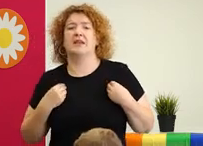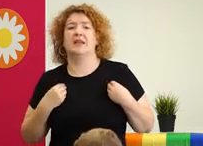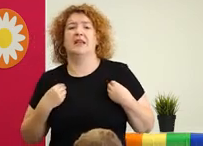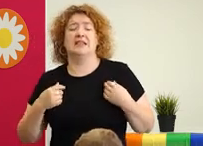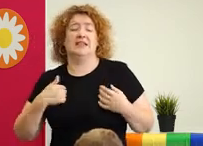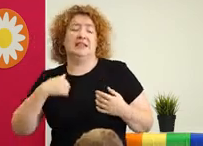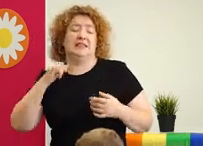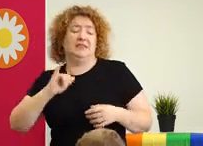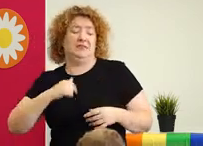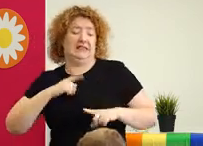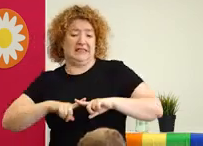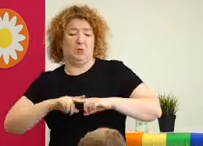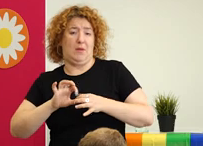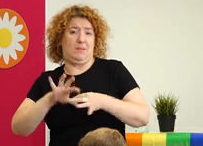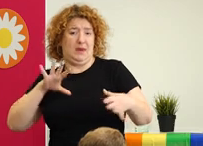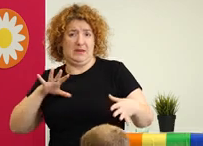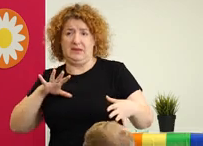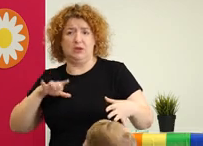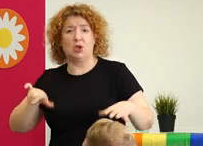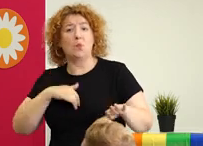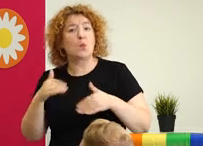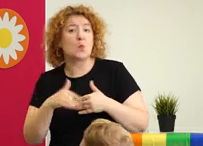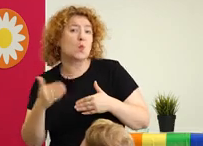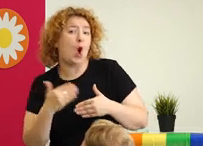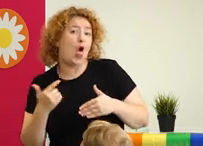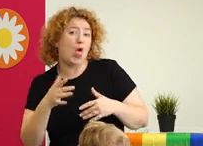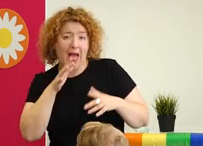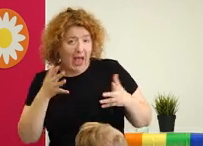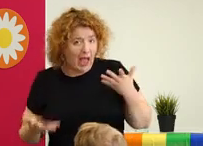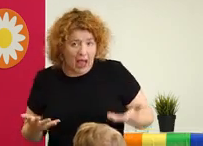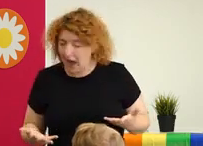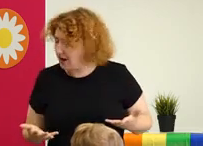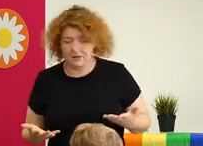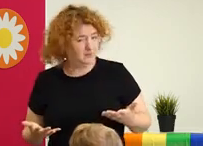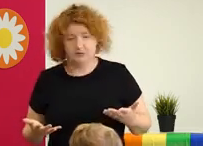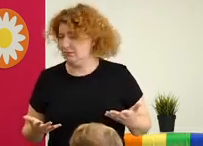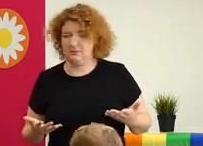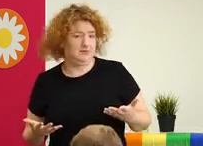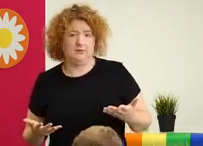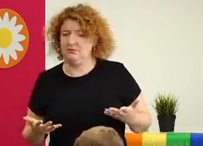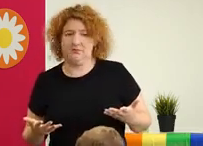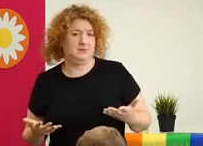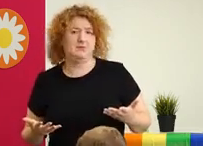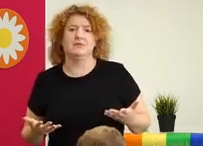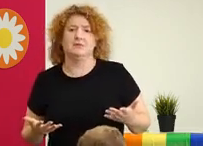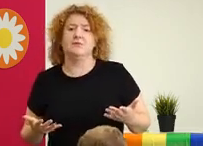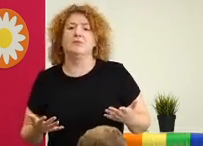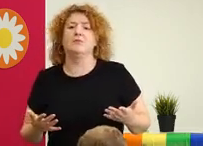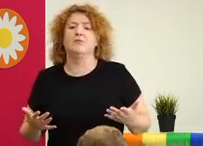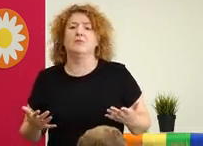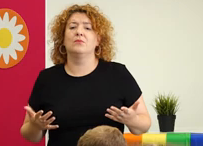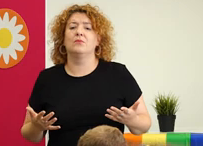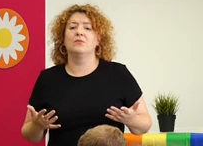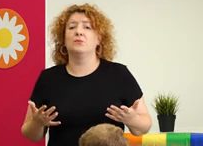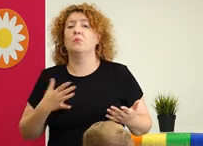disidencias sexuales no somos una moda ni somos un contemporáneo, ni somos una moda contemporánea. Quizá las